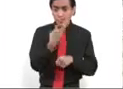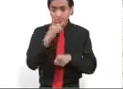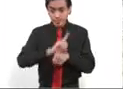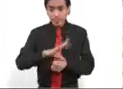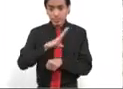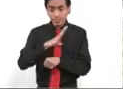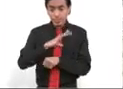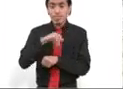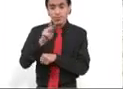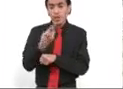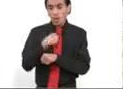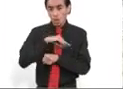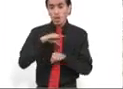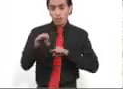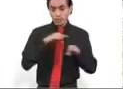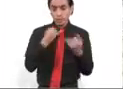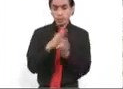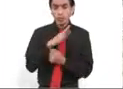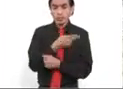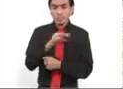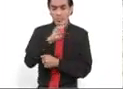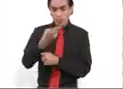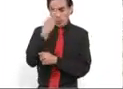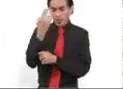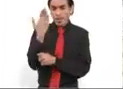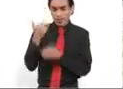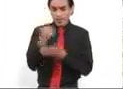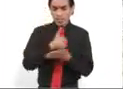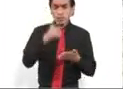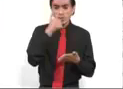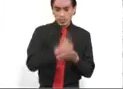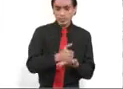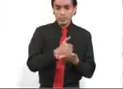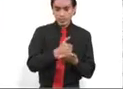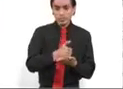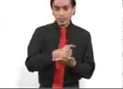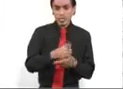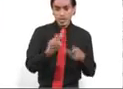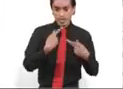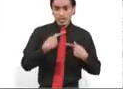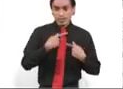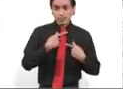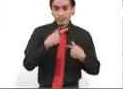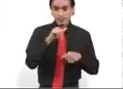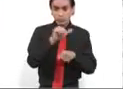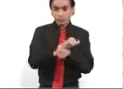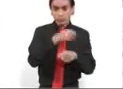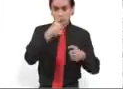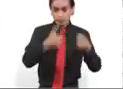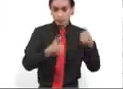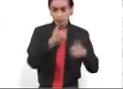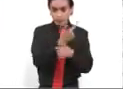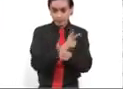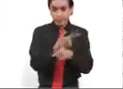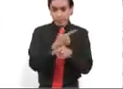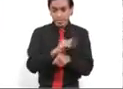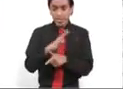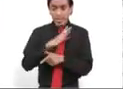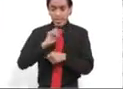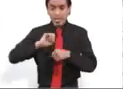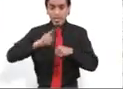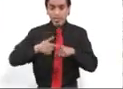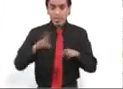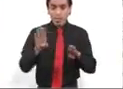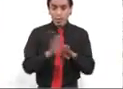ustedes recuerdan, se hizo con los taxistas de la ciudad una condición en donde tienen que subir a una